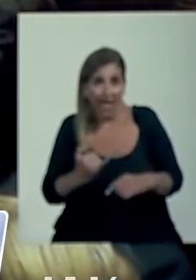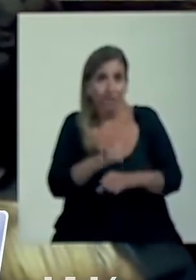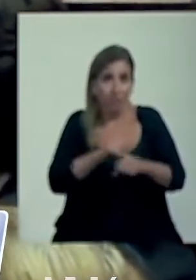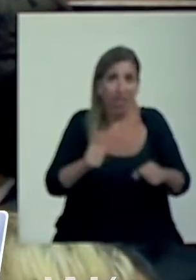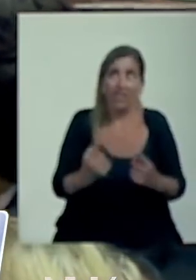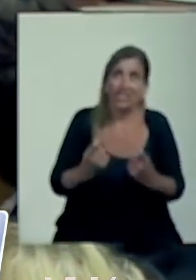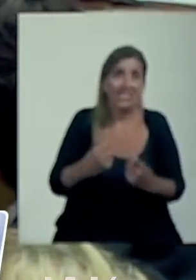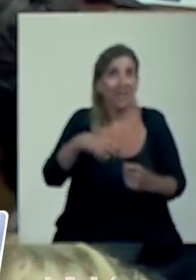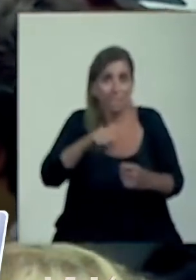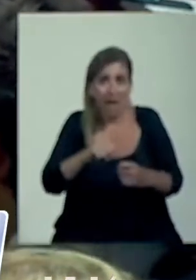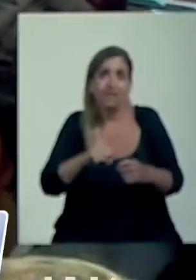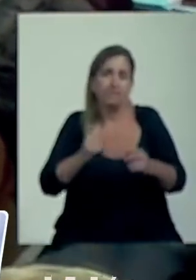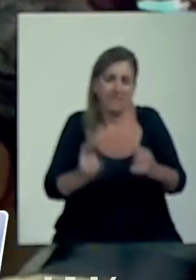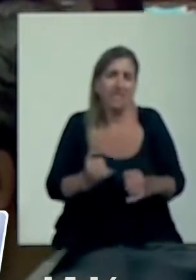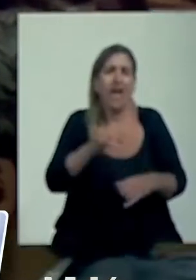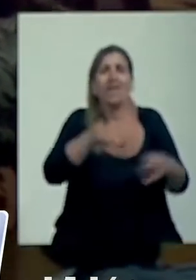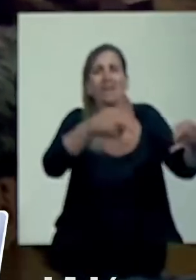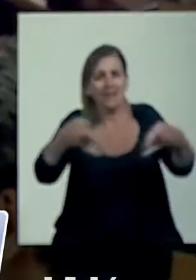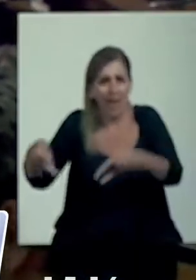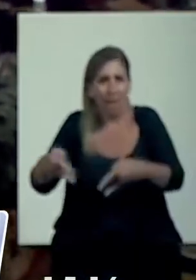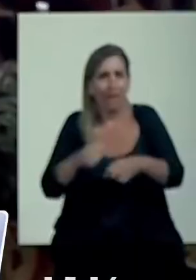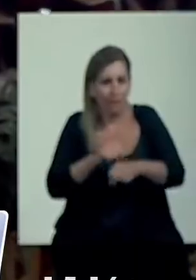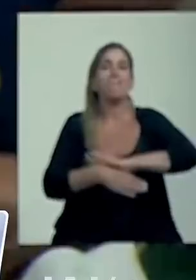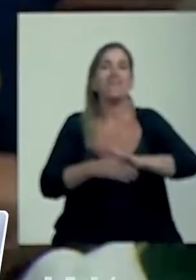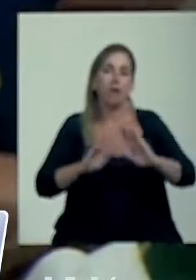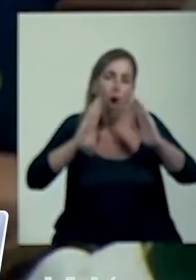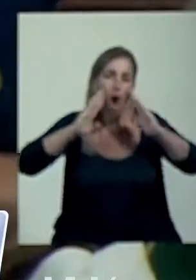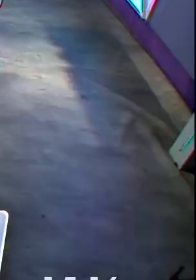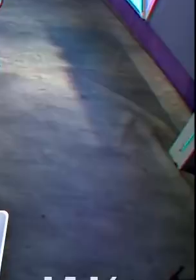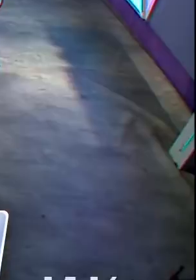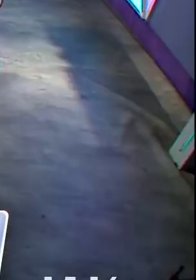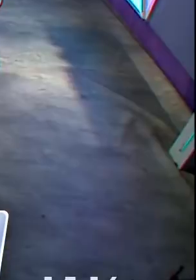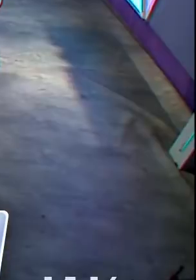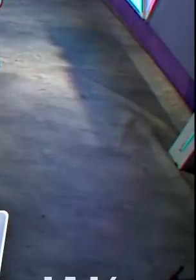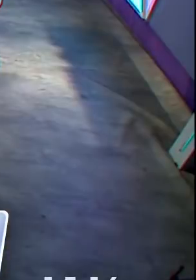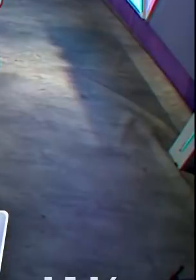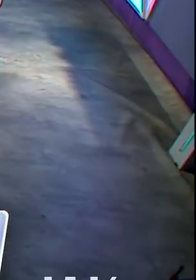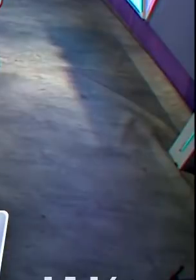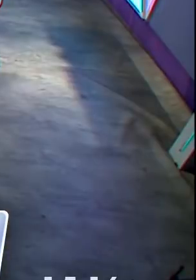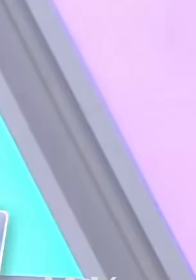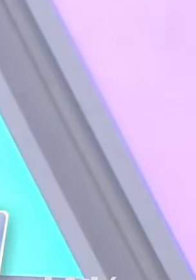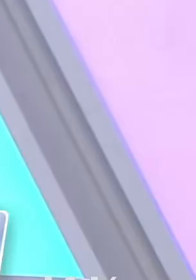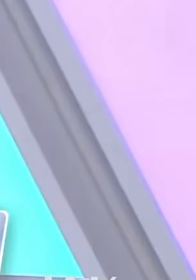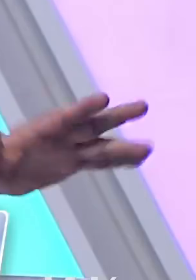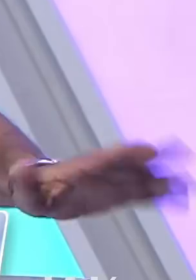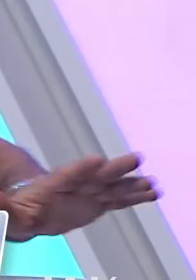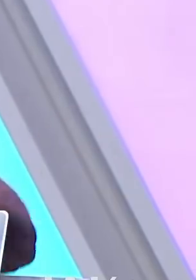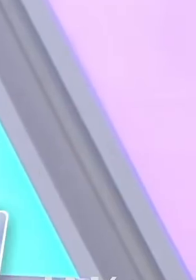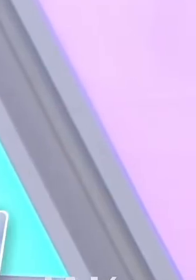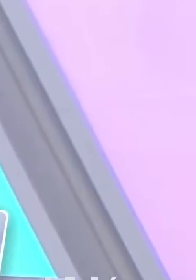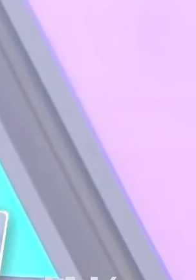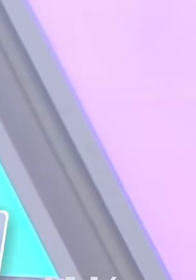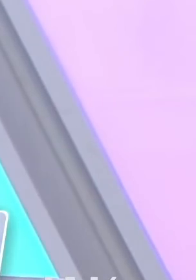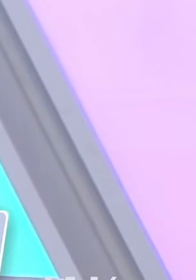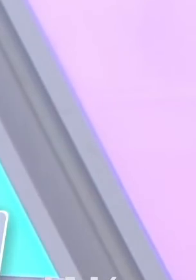soberano no hay para mí la discusión posible bien de acuerdo con para que a mí me parece que el frente es un error con el tema de la interpretación de de caducidad